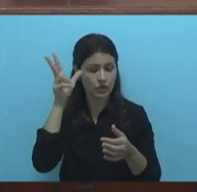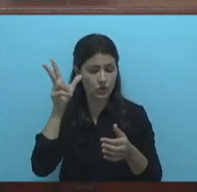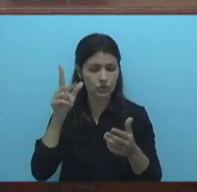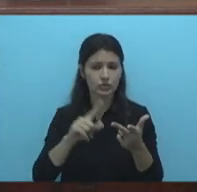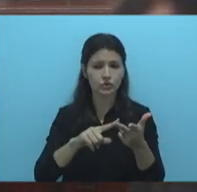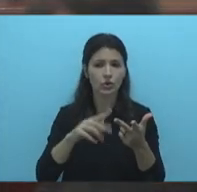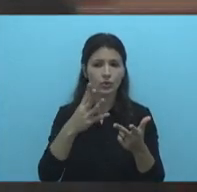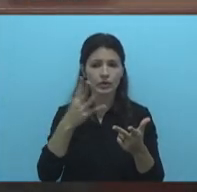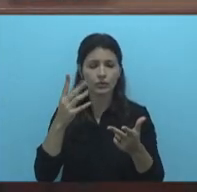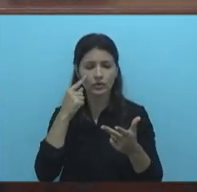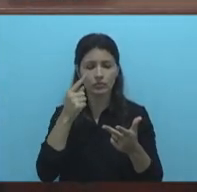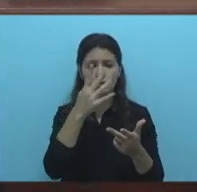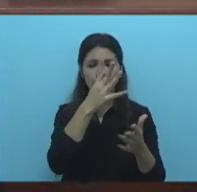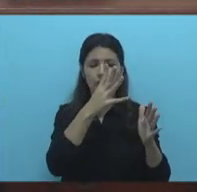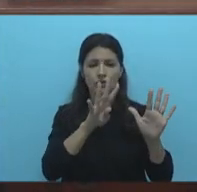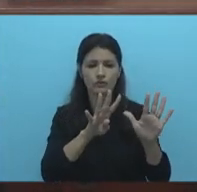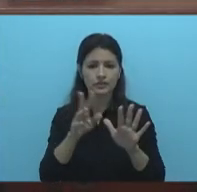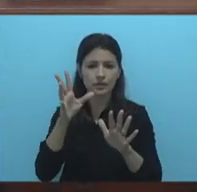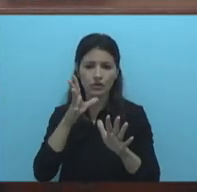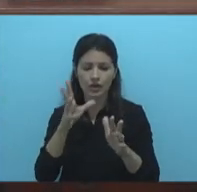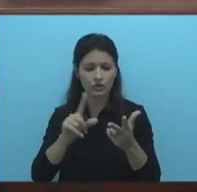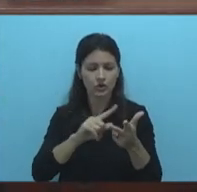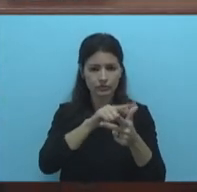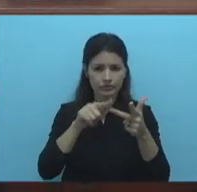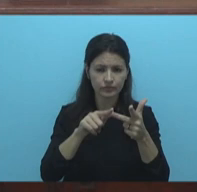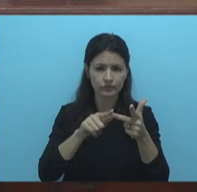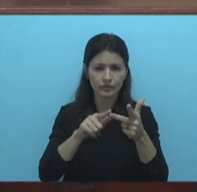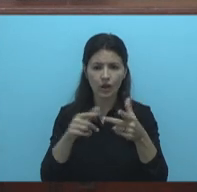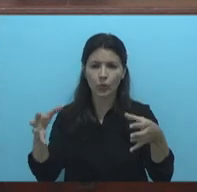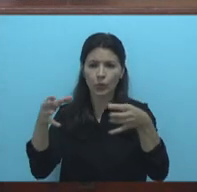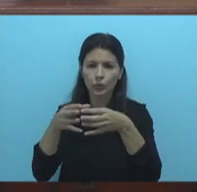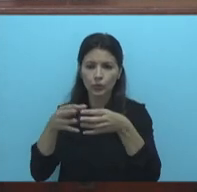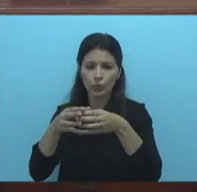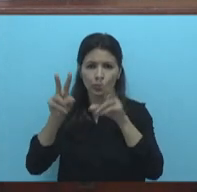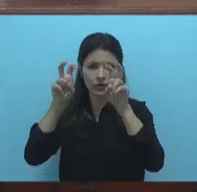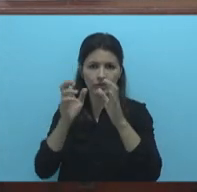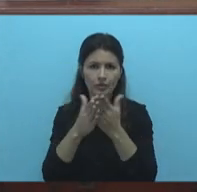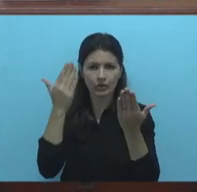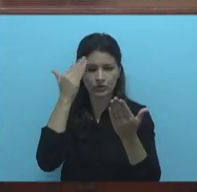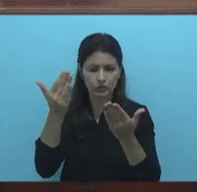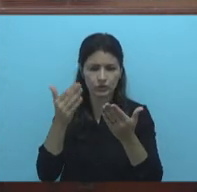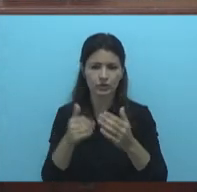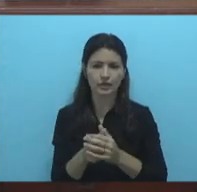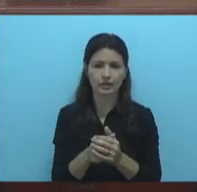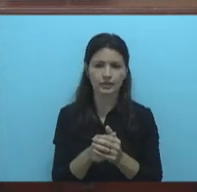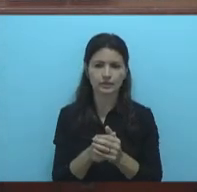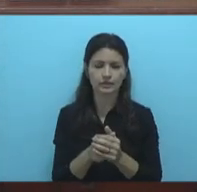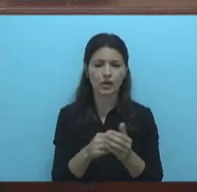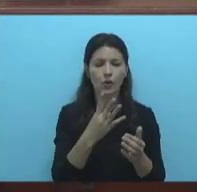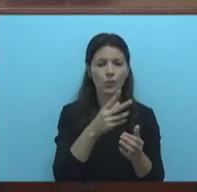con el 44.914, que todos sean tratados en la Comisión de Asuntos Constitucionales.